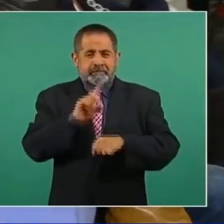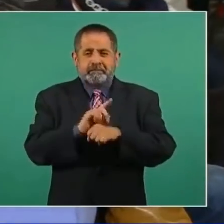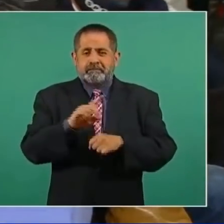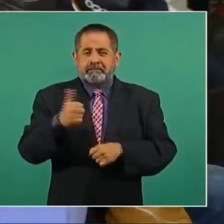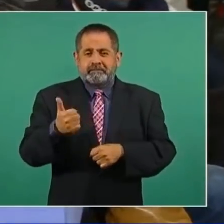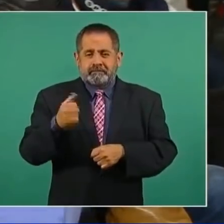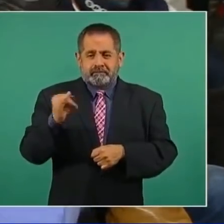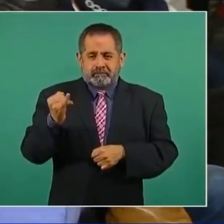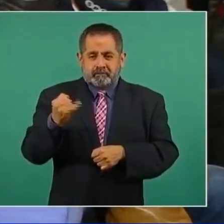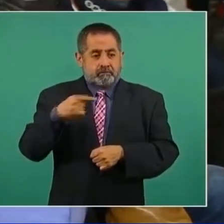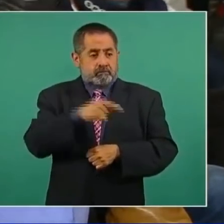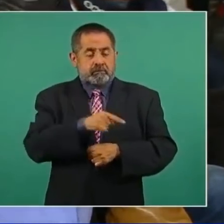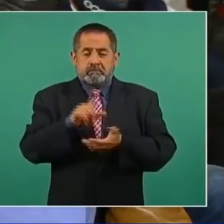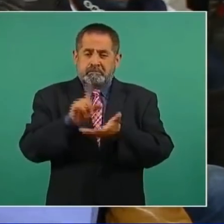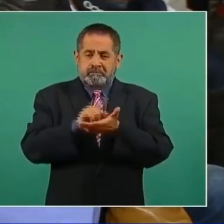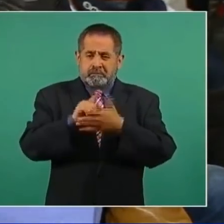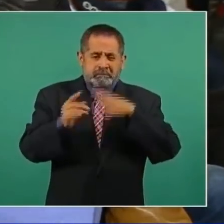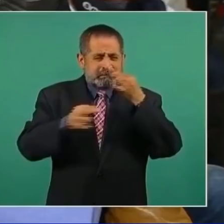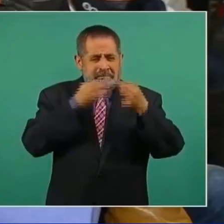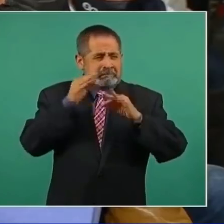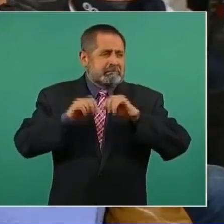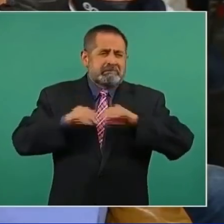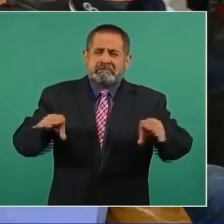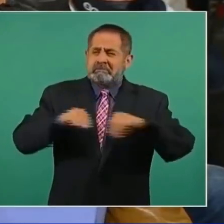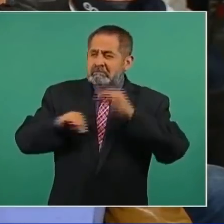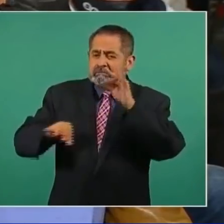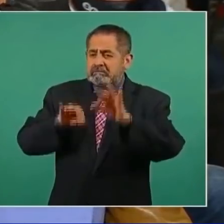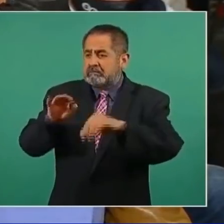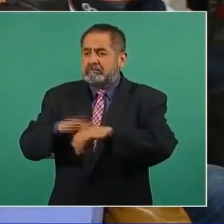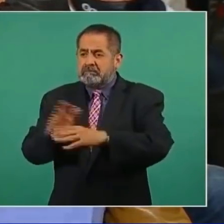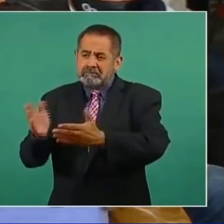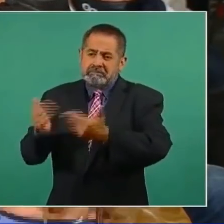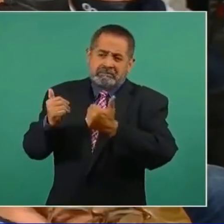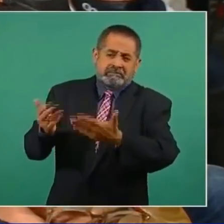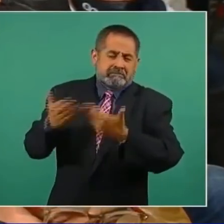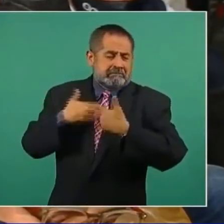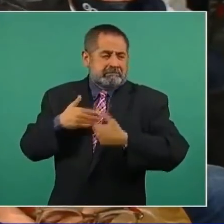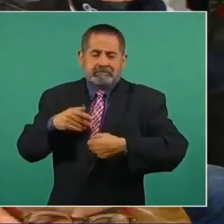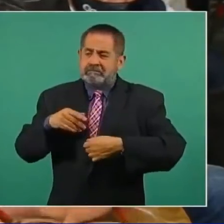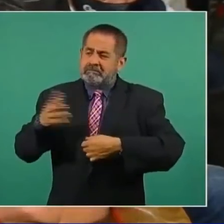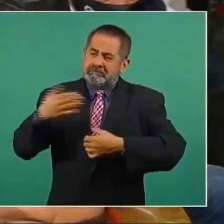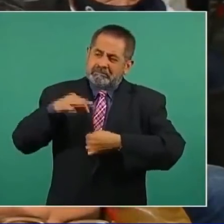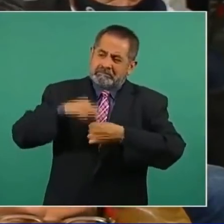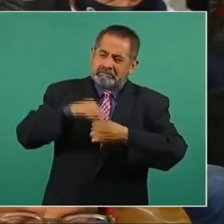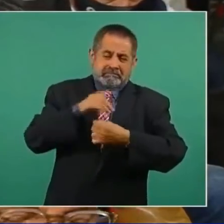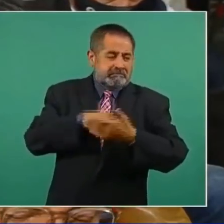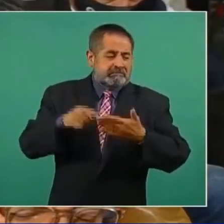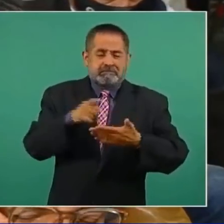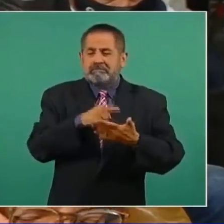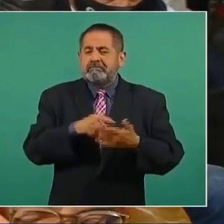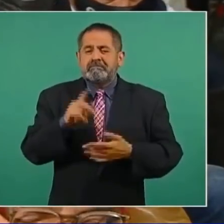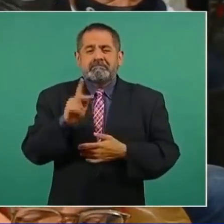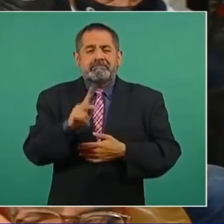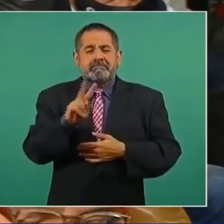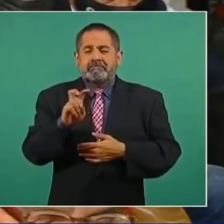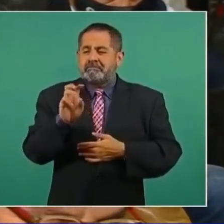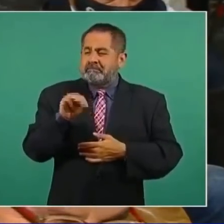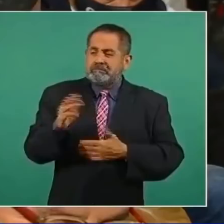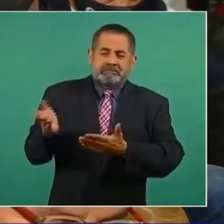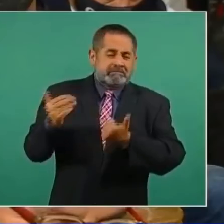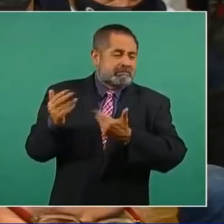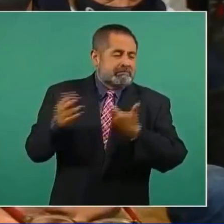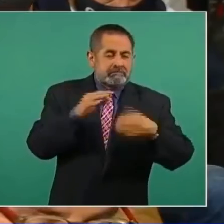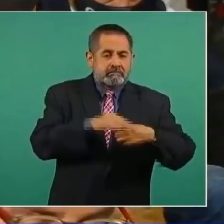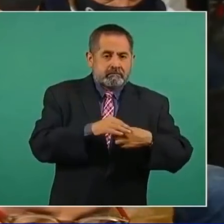junio, emitieron mensajes en los que pedían o llamaban a votar por el Partido Verde, preguntarle, y bueno, pues justo fue uno de los